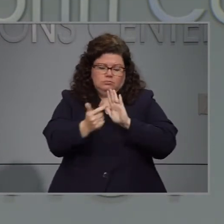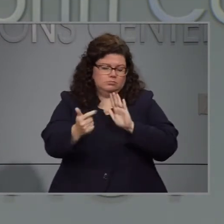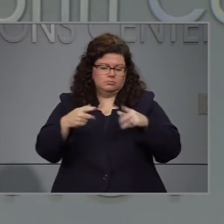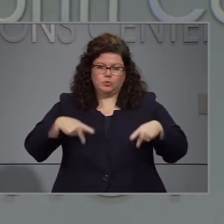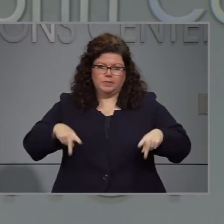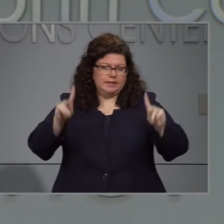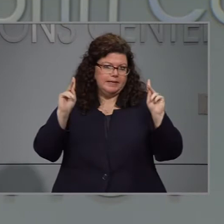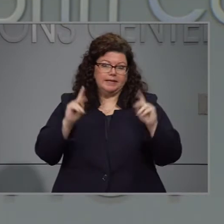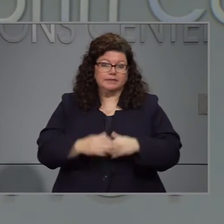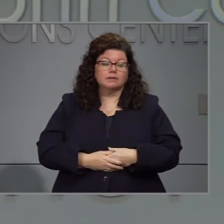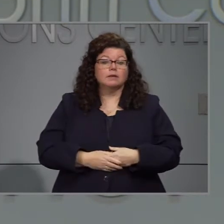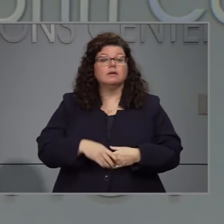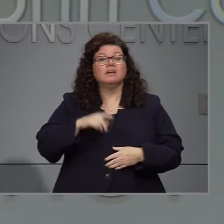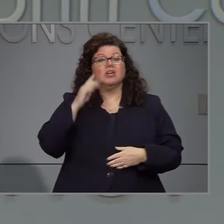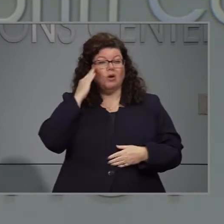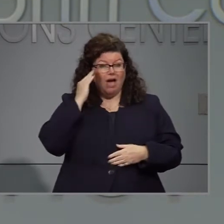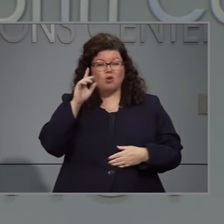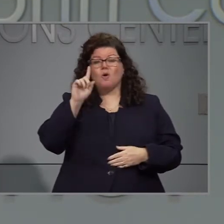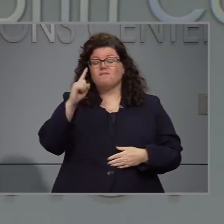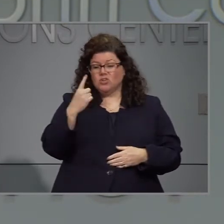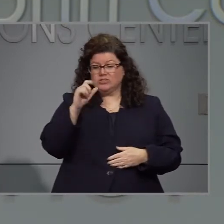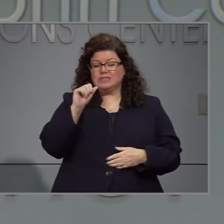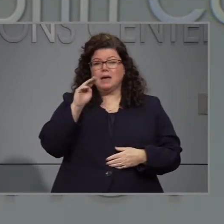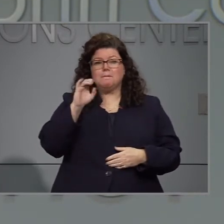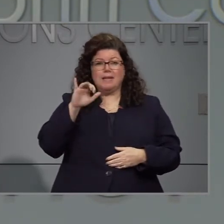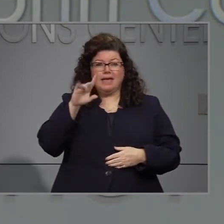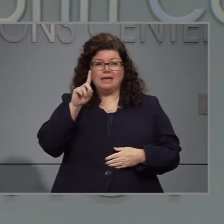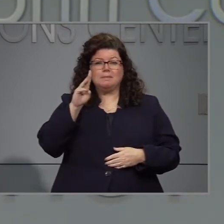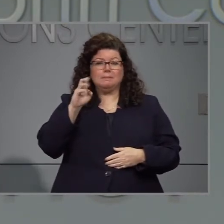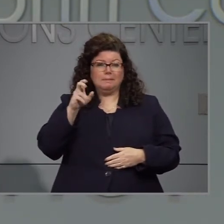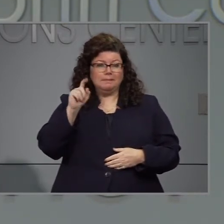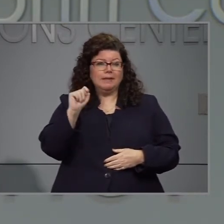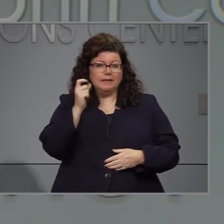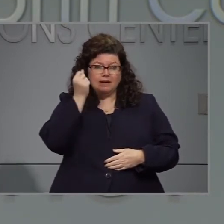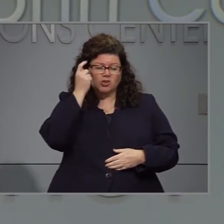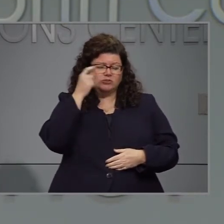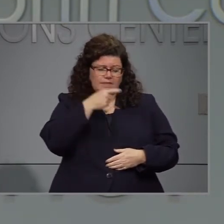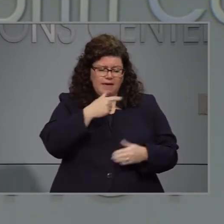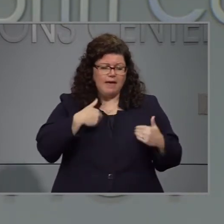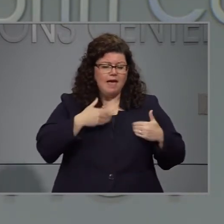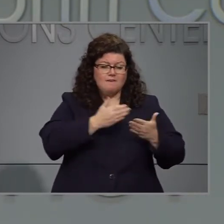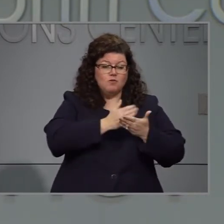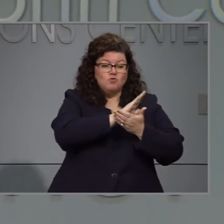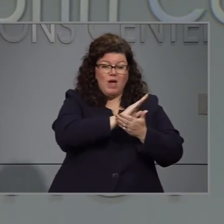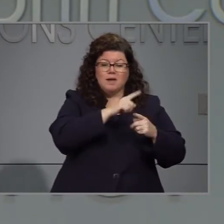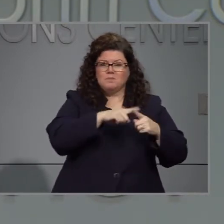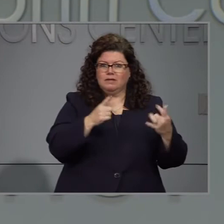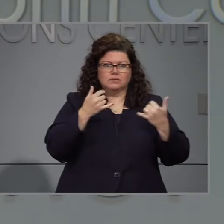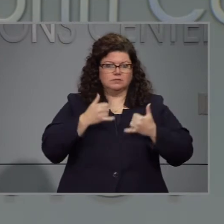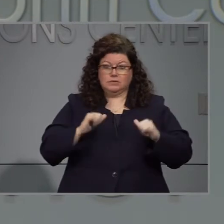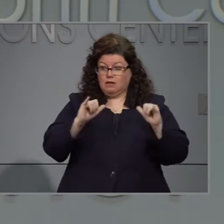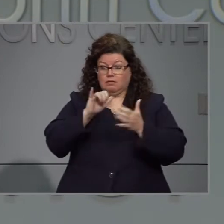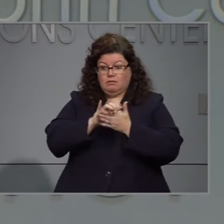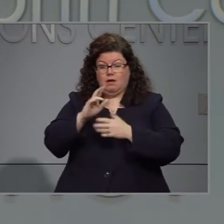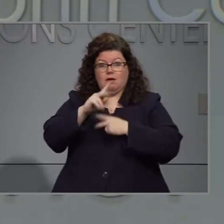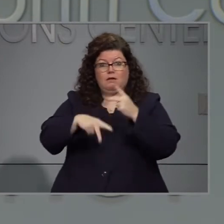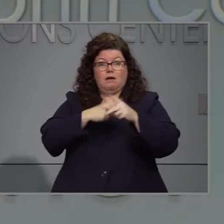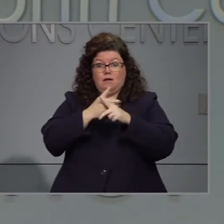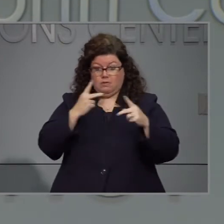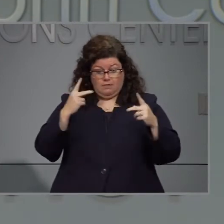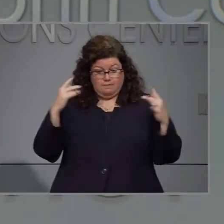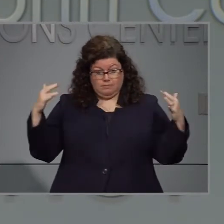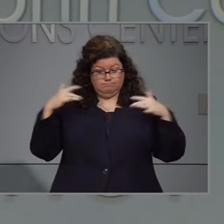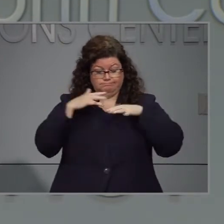de eventos van a tener protección de la primera enmienda, pero creo que el Departamento de Salud y Servicios Humanos les